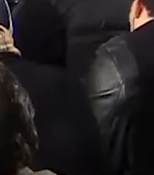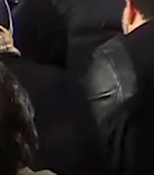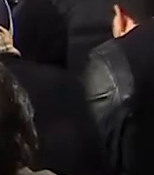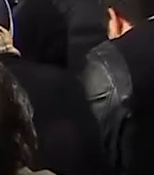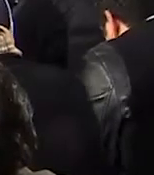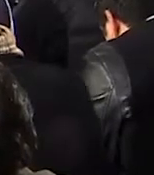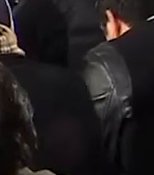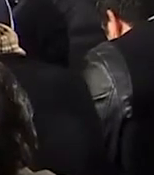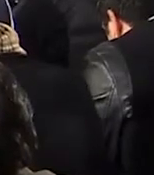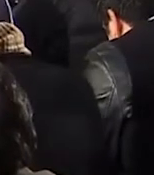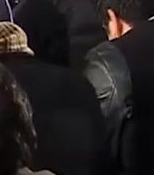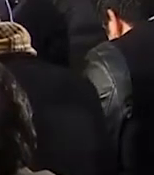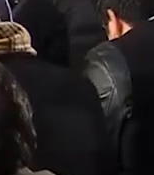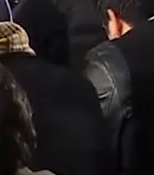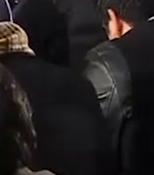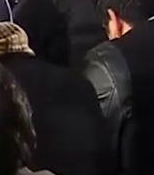nosotros